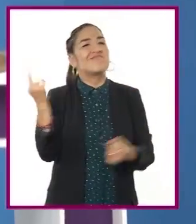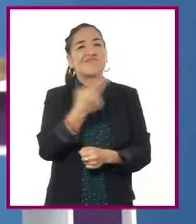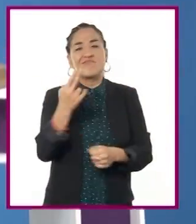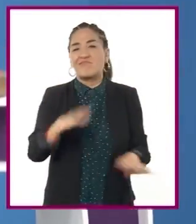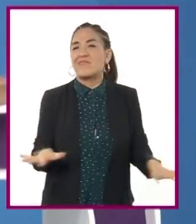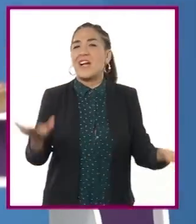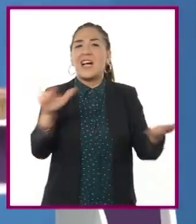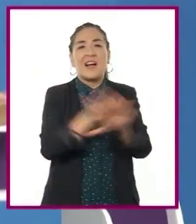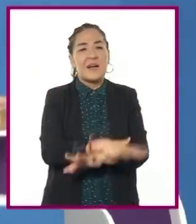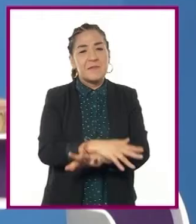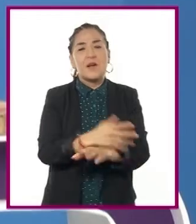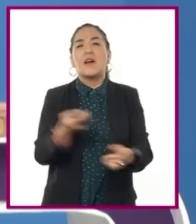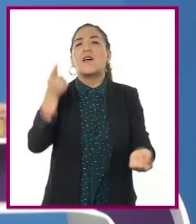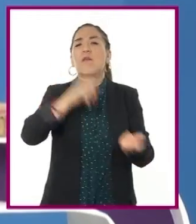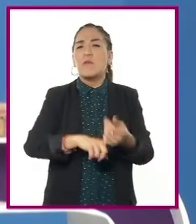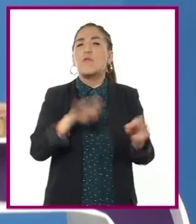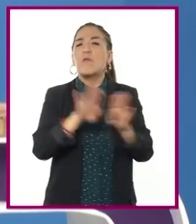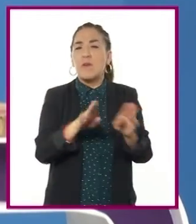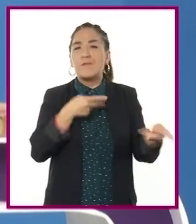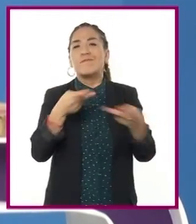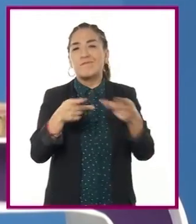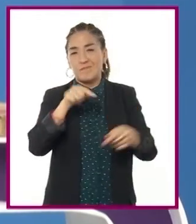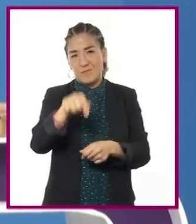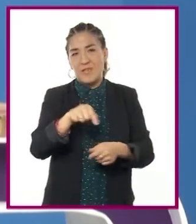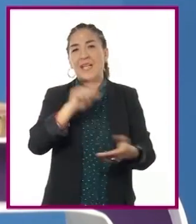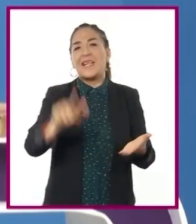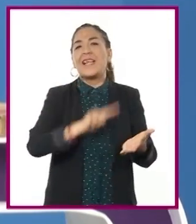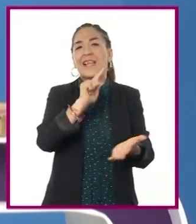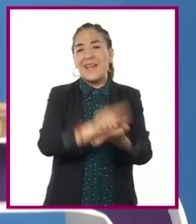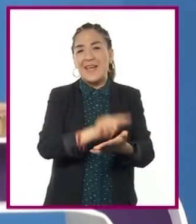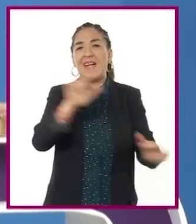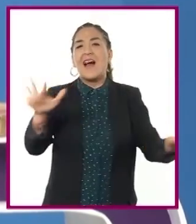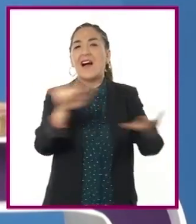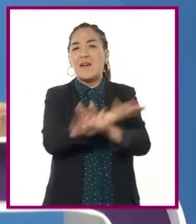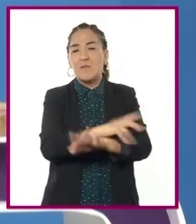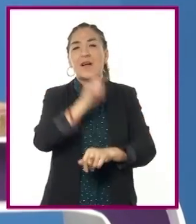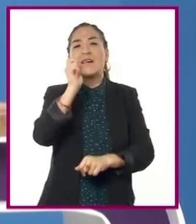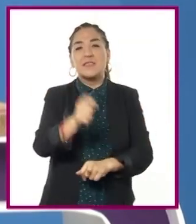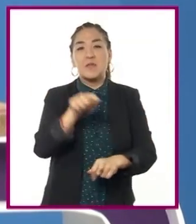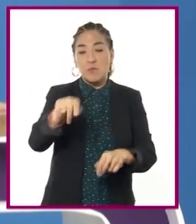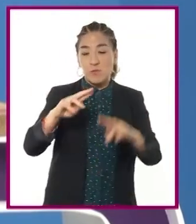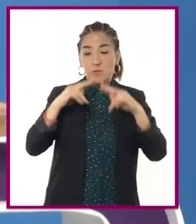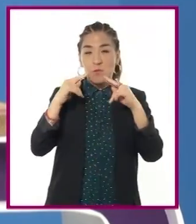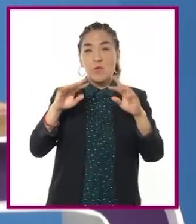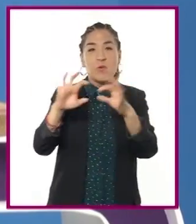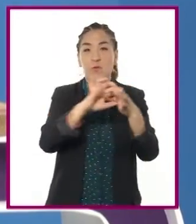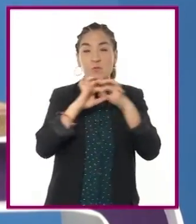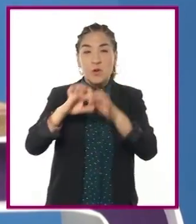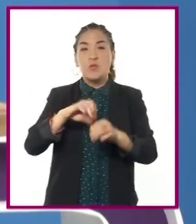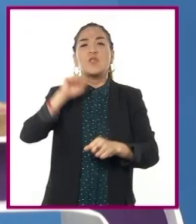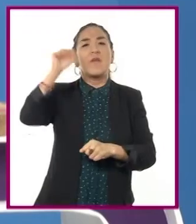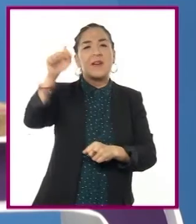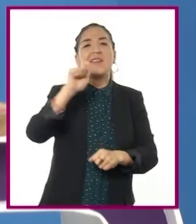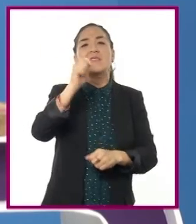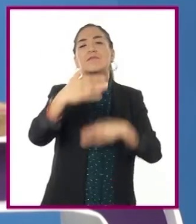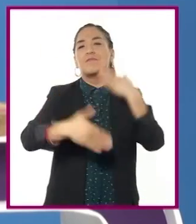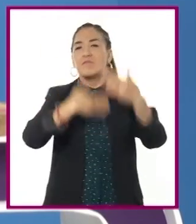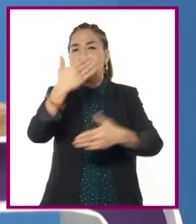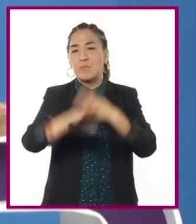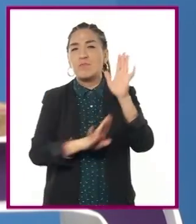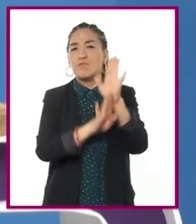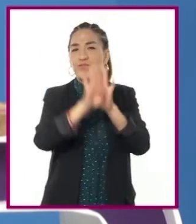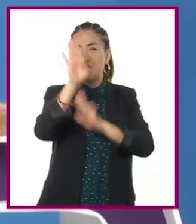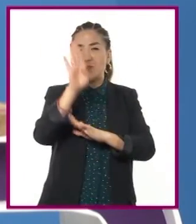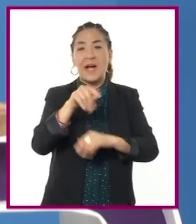un cambio a través de un proceso de reforma que le diera a la Unión Soviética estabilidad y crecimiento.